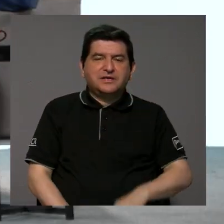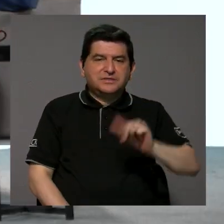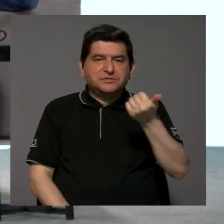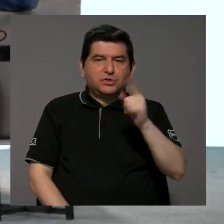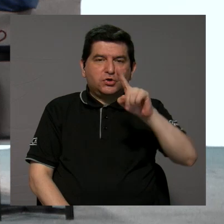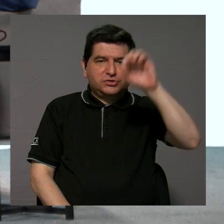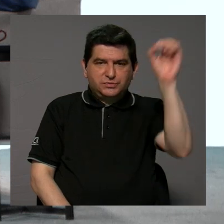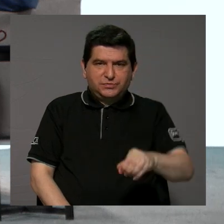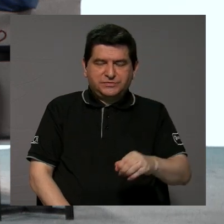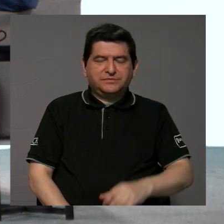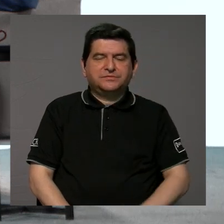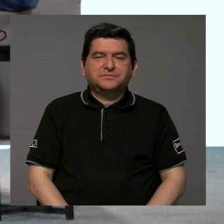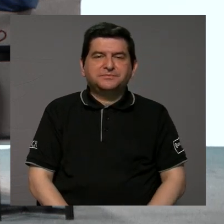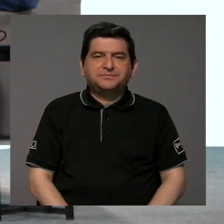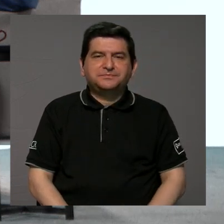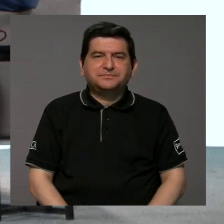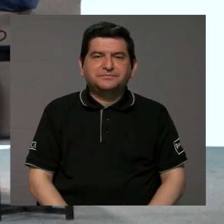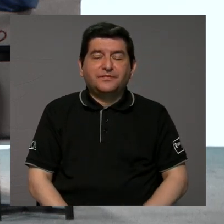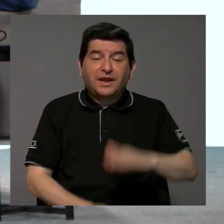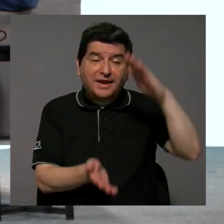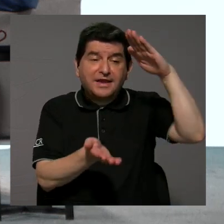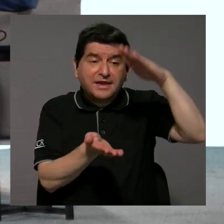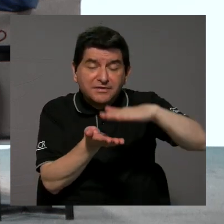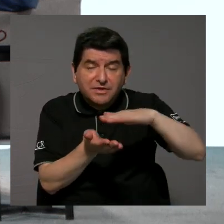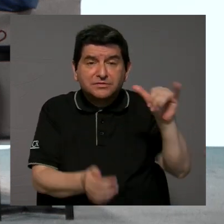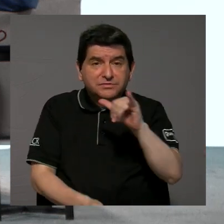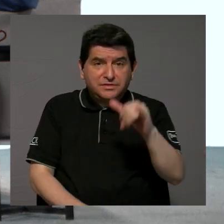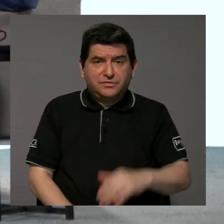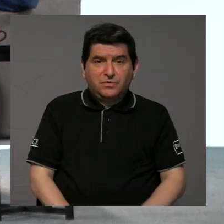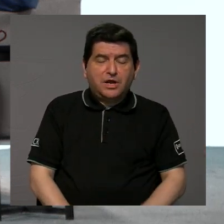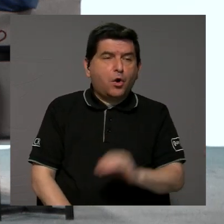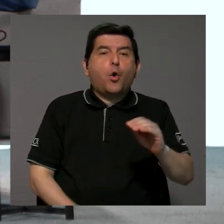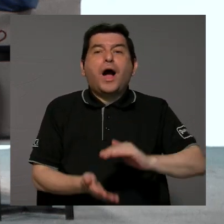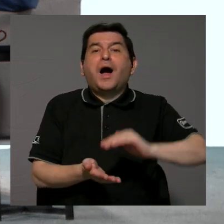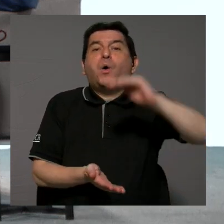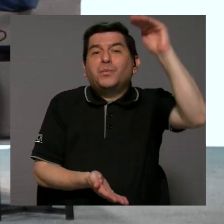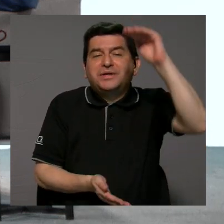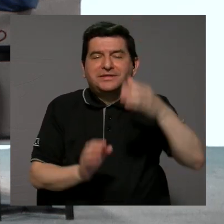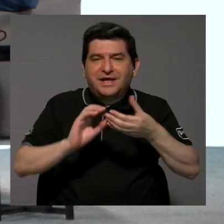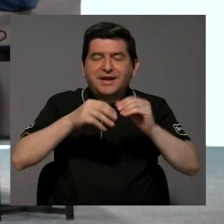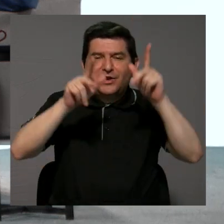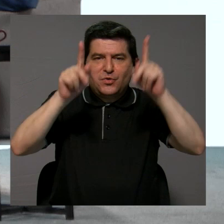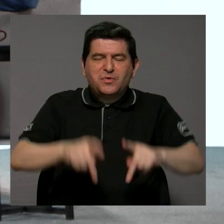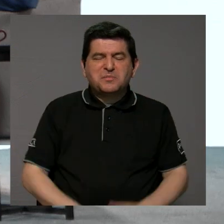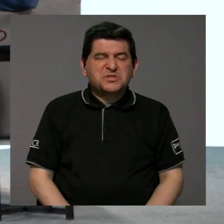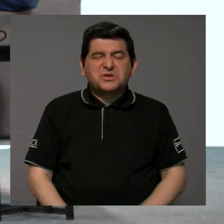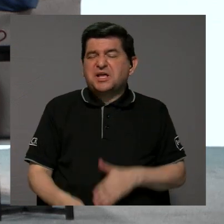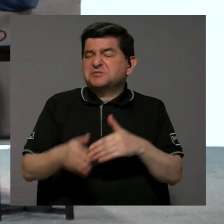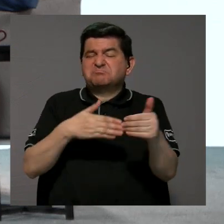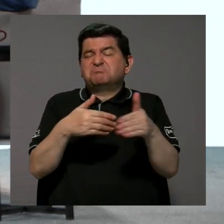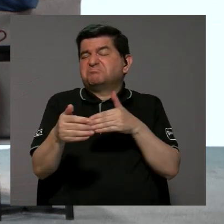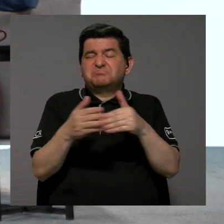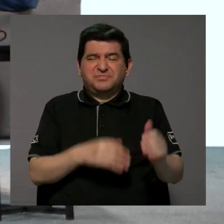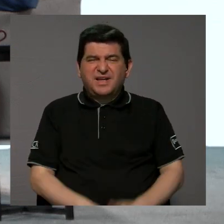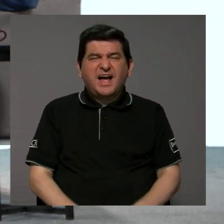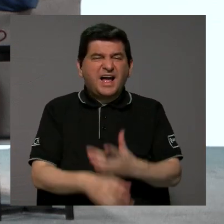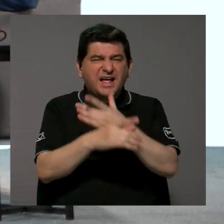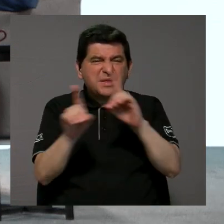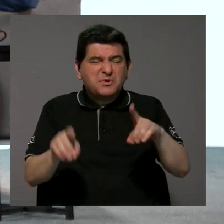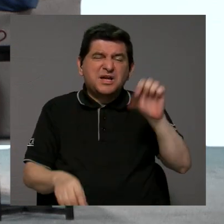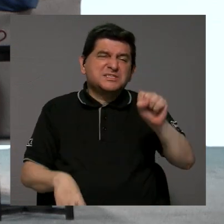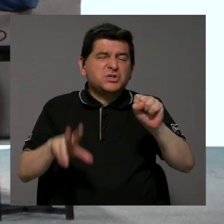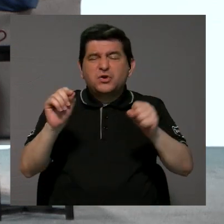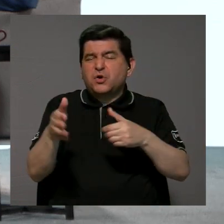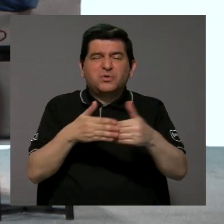puntos porcentuales. Y también se ha reducido, o más bien ha aumentado la cantidad de gente indiferente, el que dice, bueno, democracia,